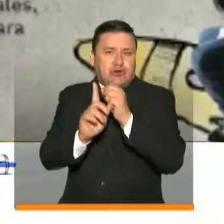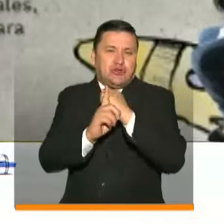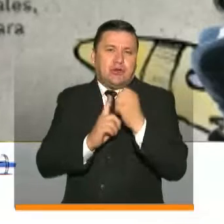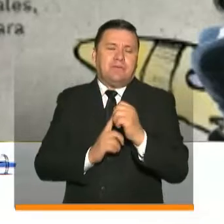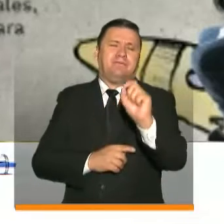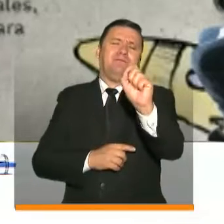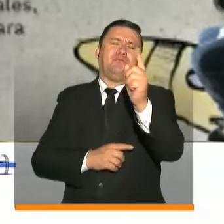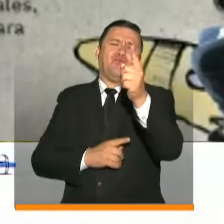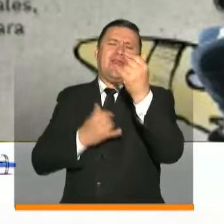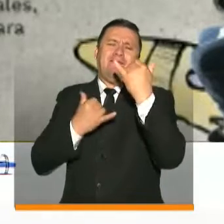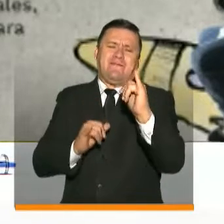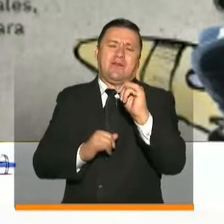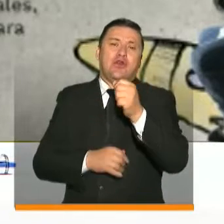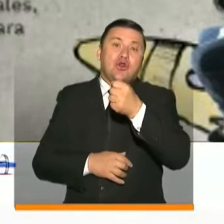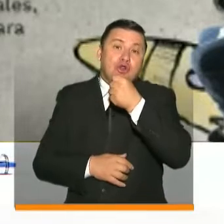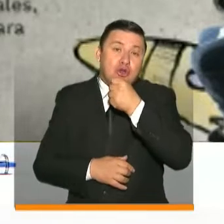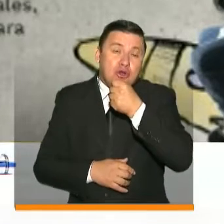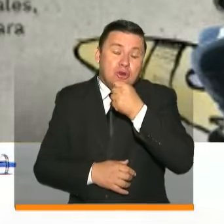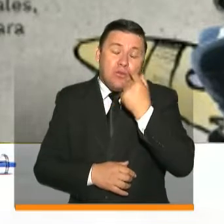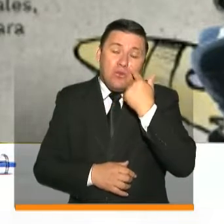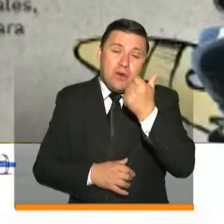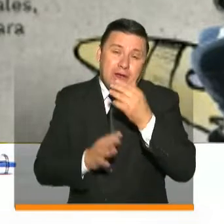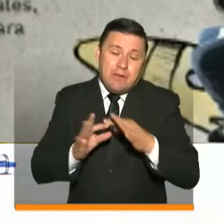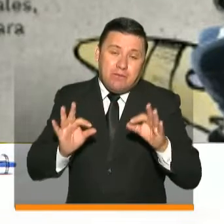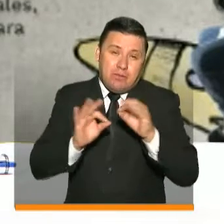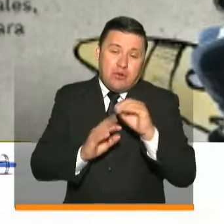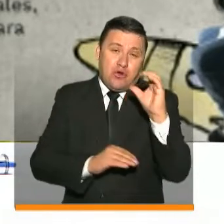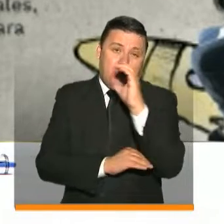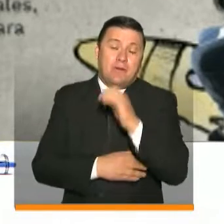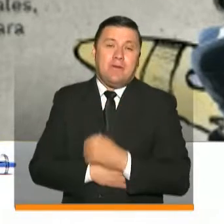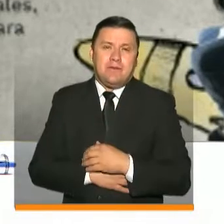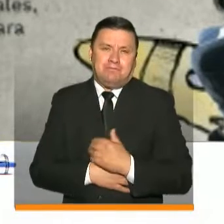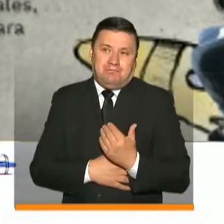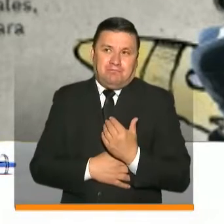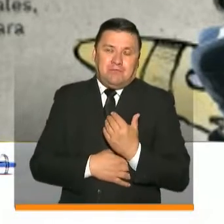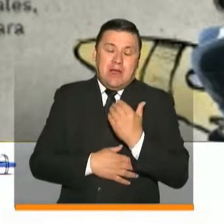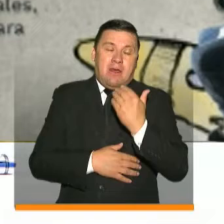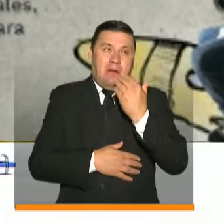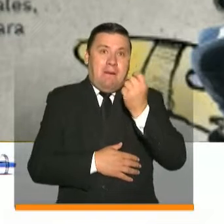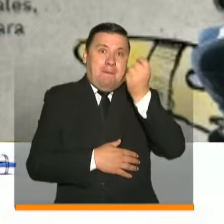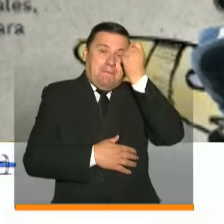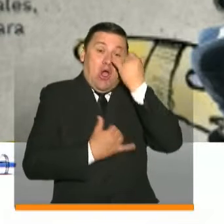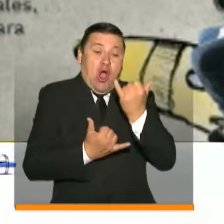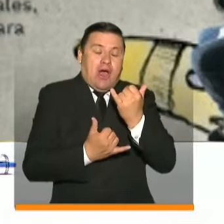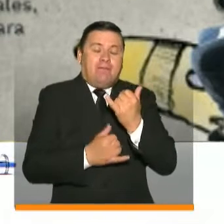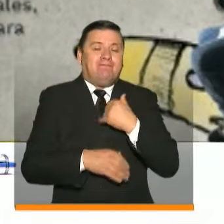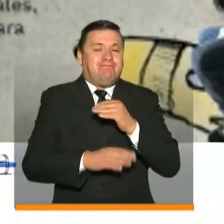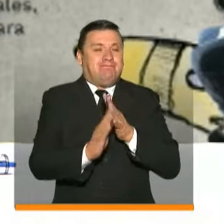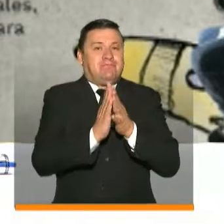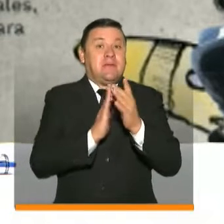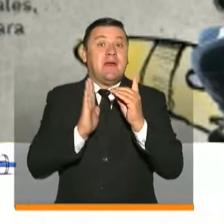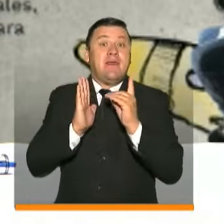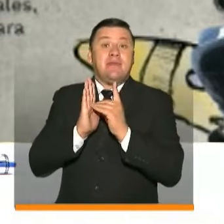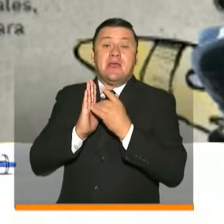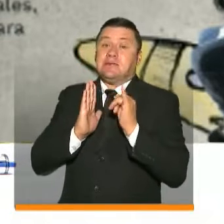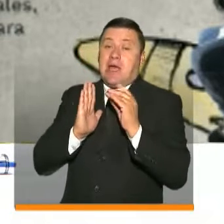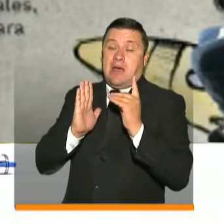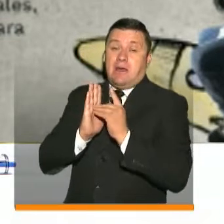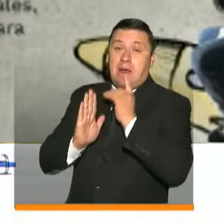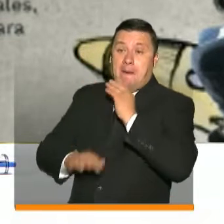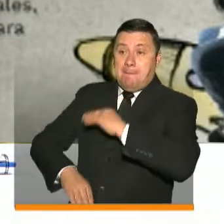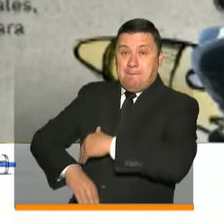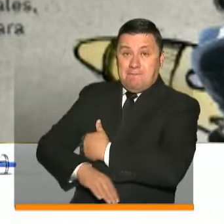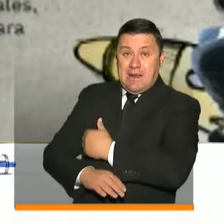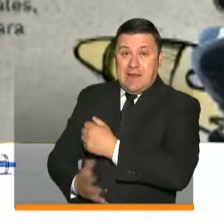pero déjenme terminar con una noticia muy importante para los colombianos que no pueden pasar eso hoy y tiene que ver con un decreto que expedimos con el